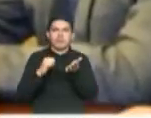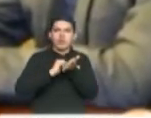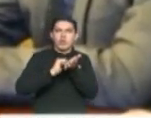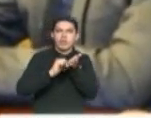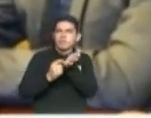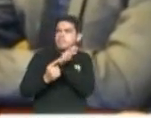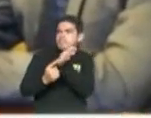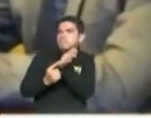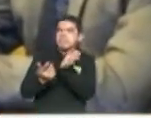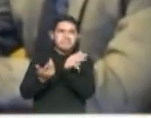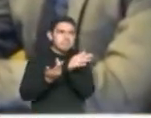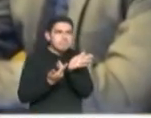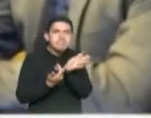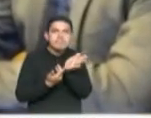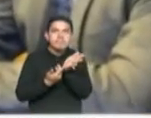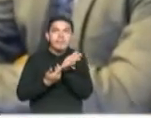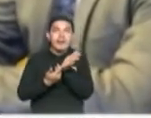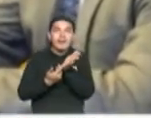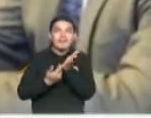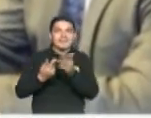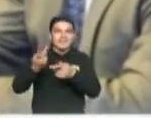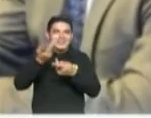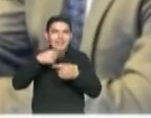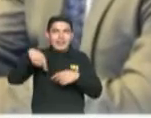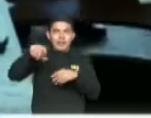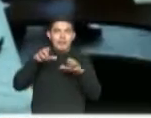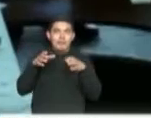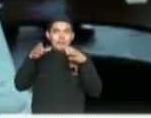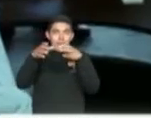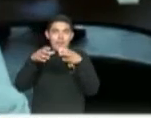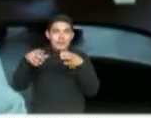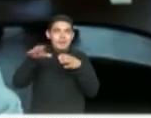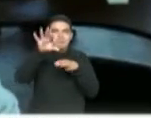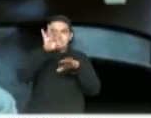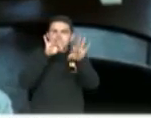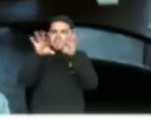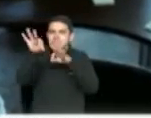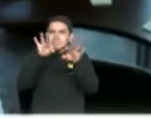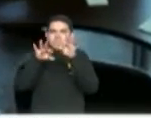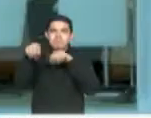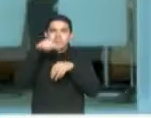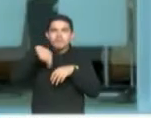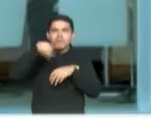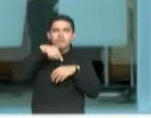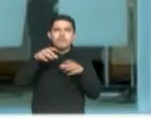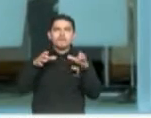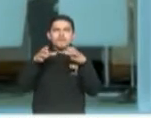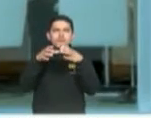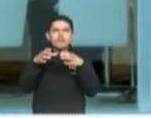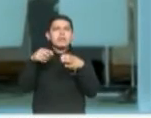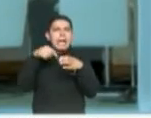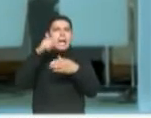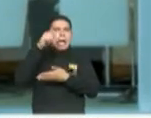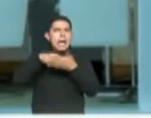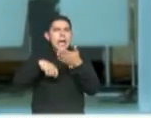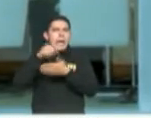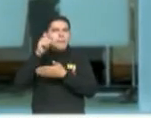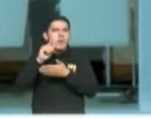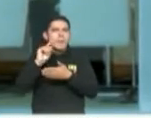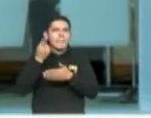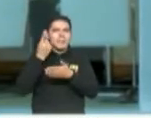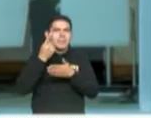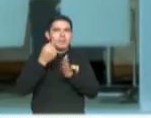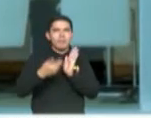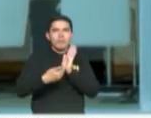se prevé que el comité de representantes de los gobiernos de los estados miembros del organismo internacional aprueben la firma del protocolo